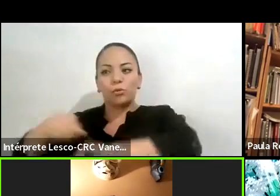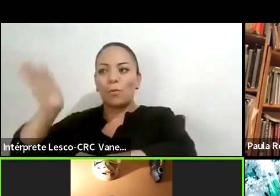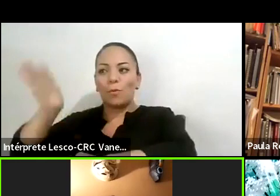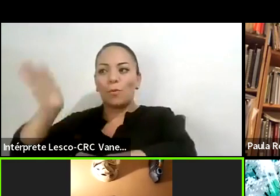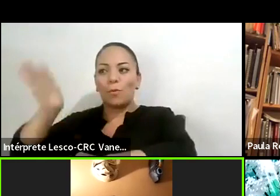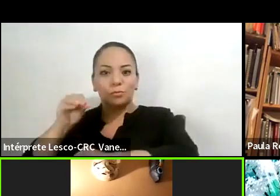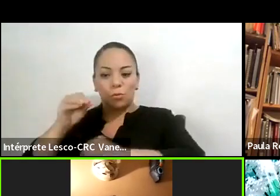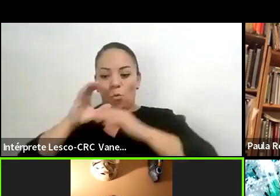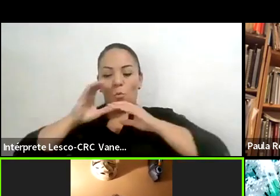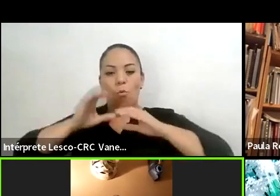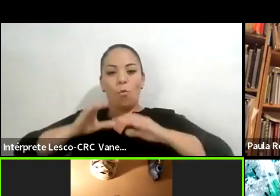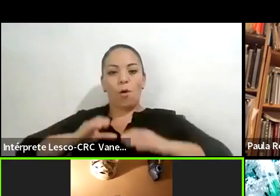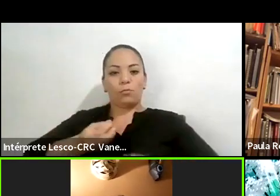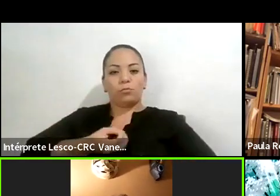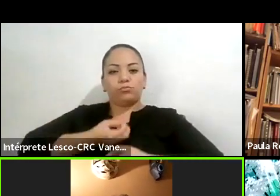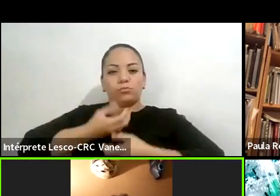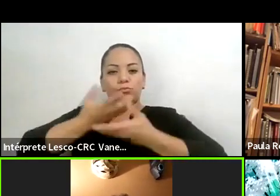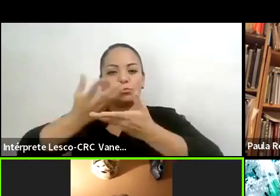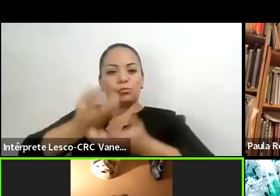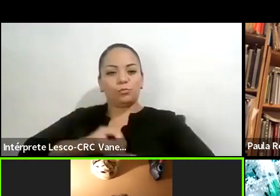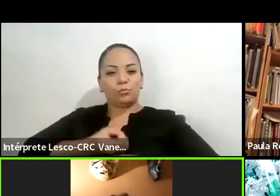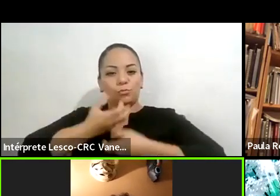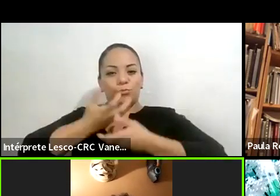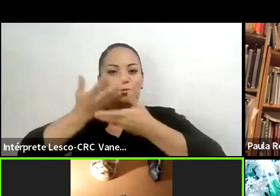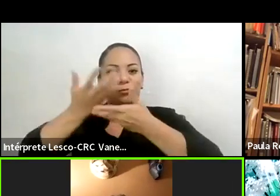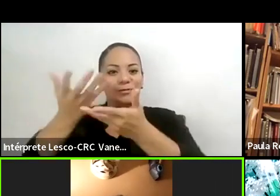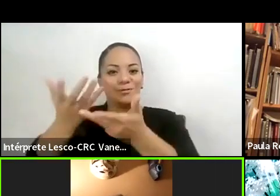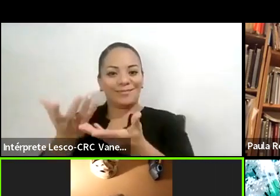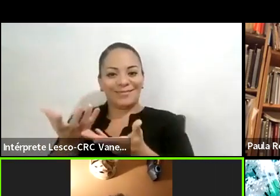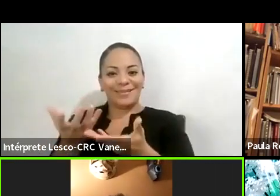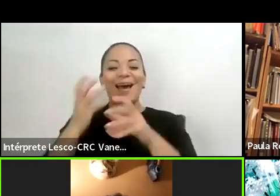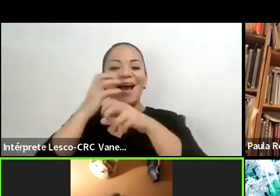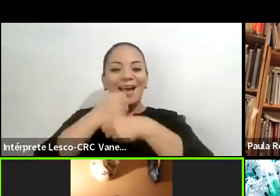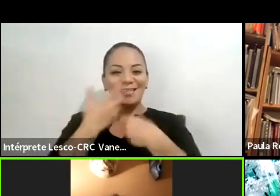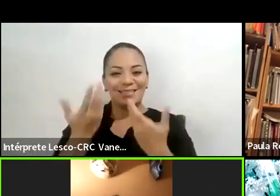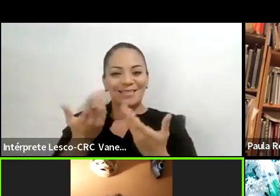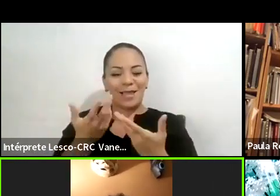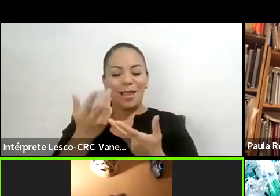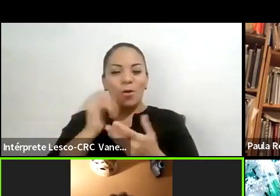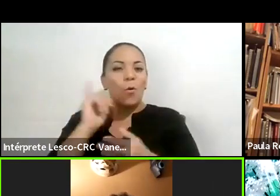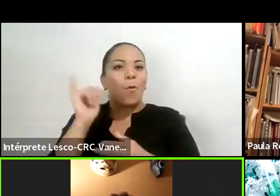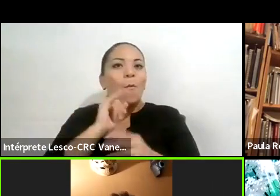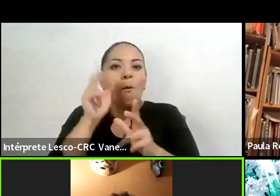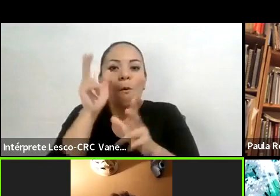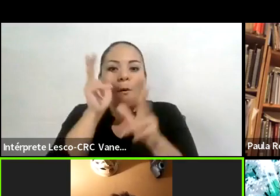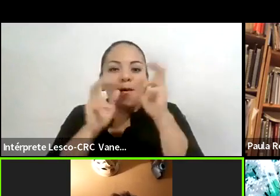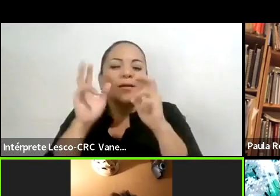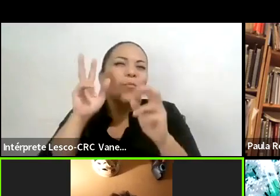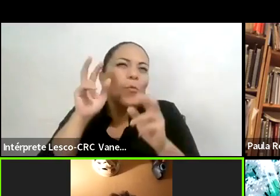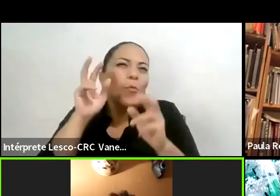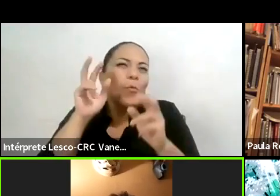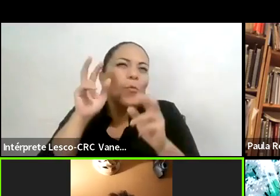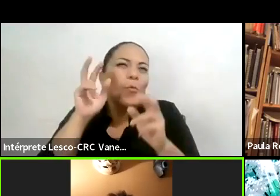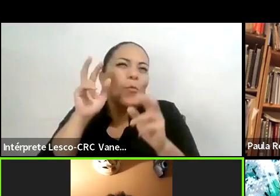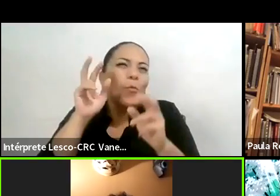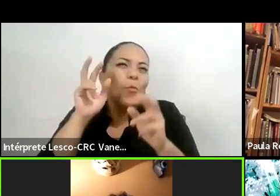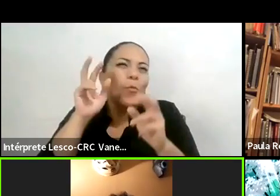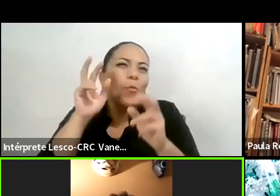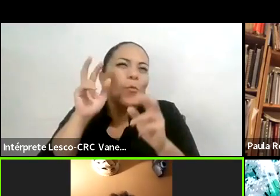¿verdad? Como cual si fuera un ciclo, hace que se escuche, ¿verdad? A través de la